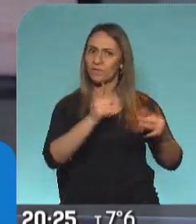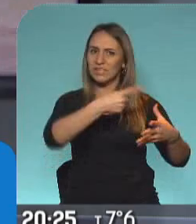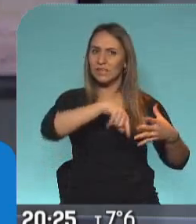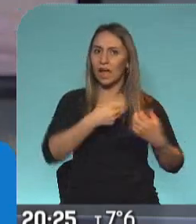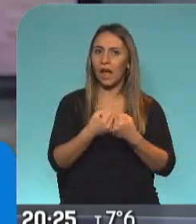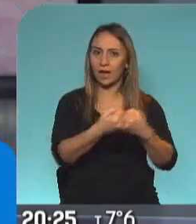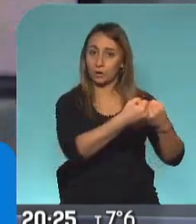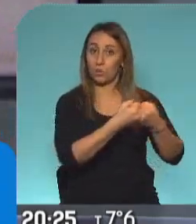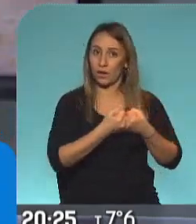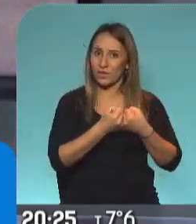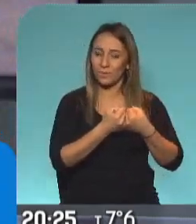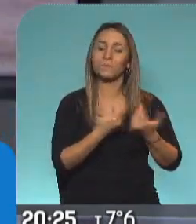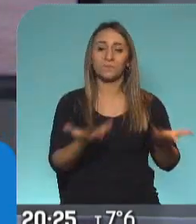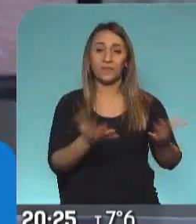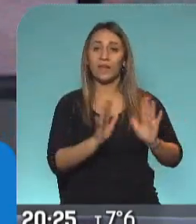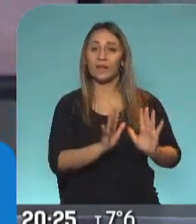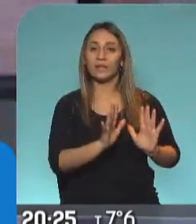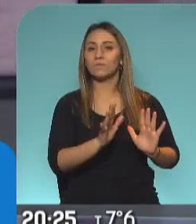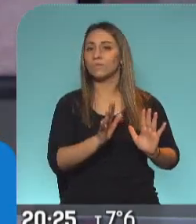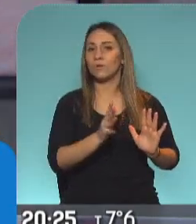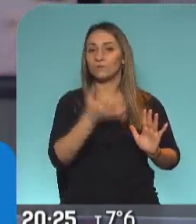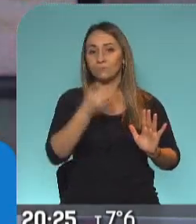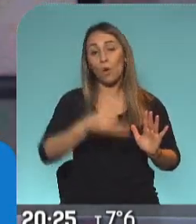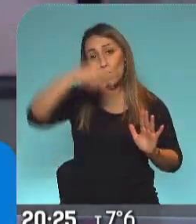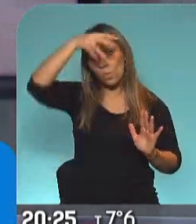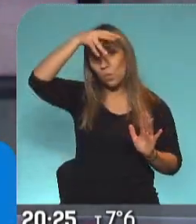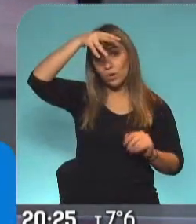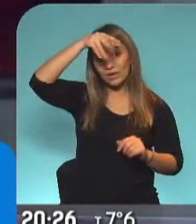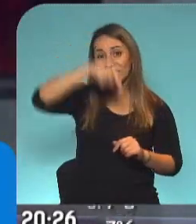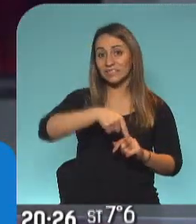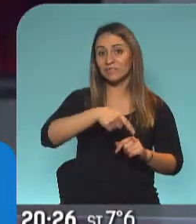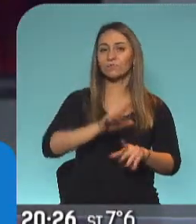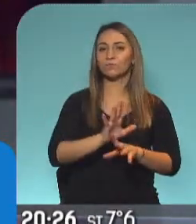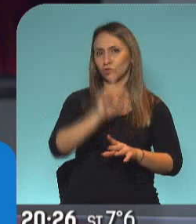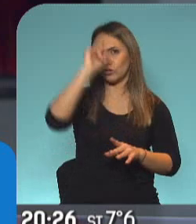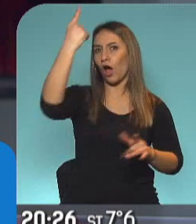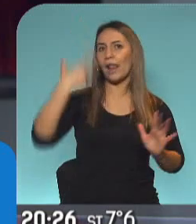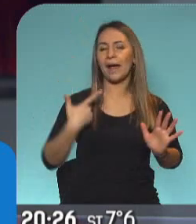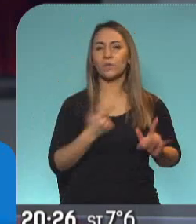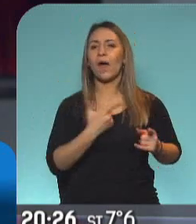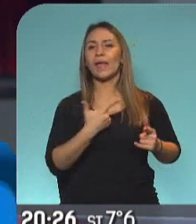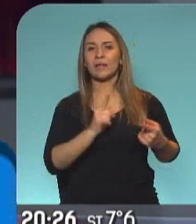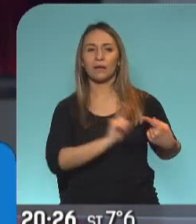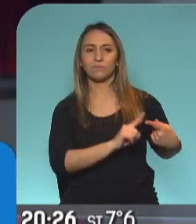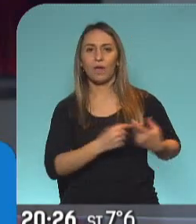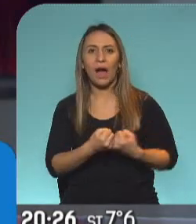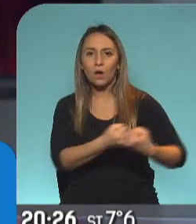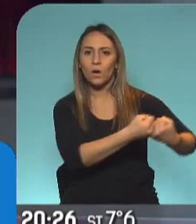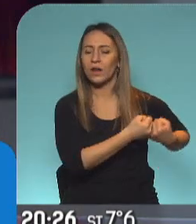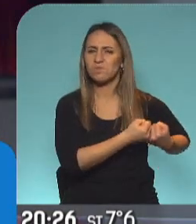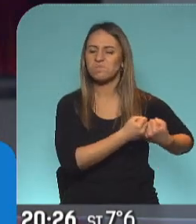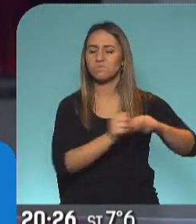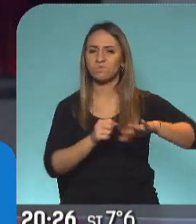que suele pasar y lo que está pasando es que básicamente Patricia Bullrich se manda sola, ¿no? Y en este caso, sola